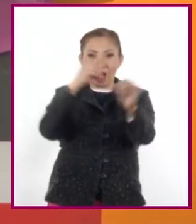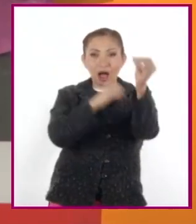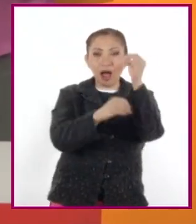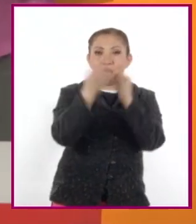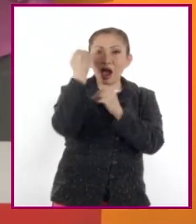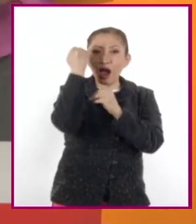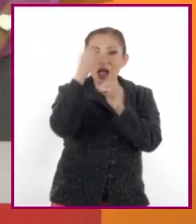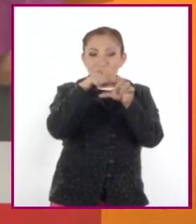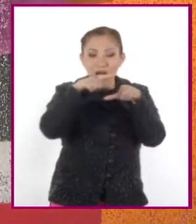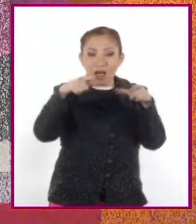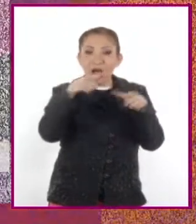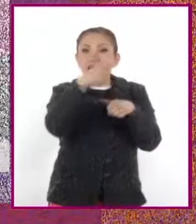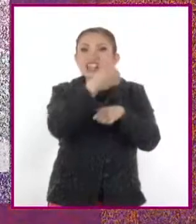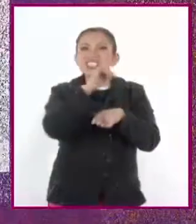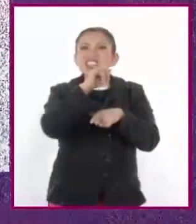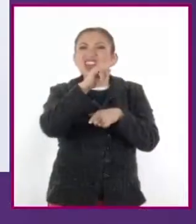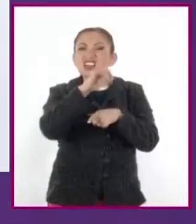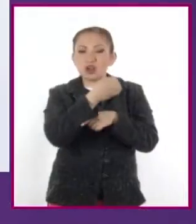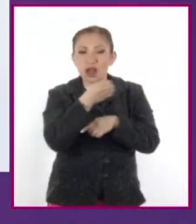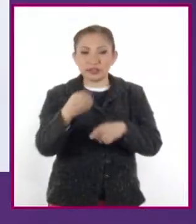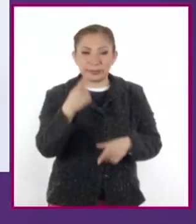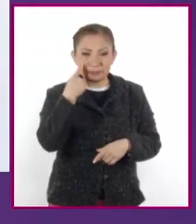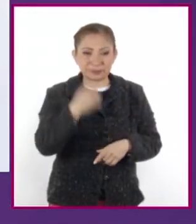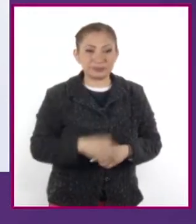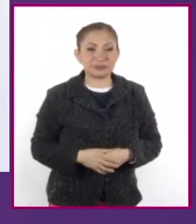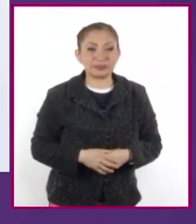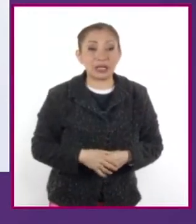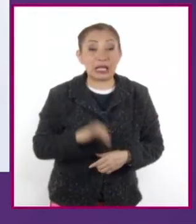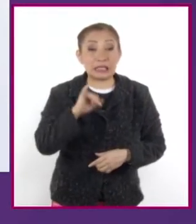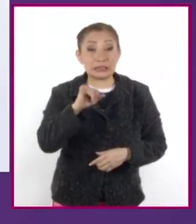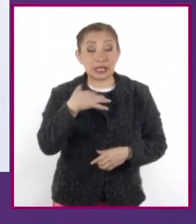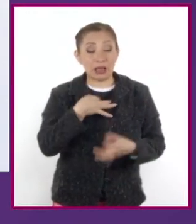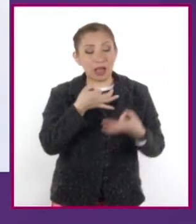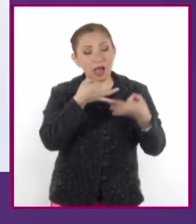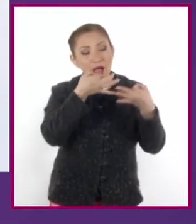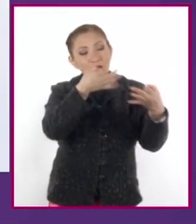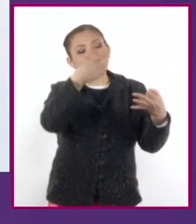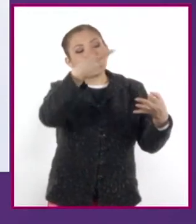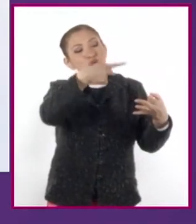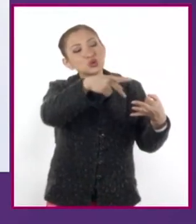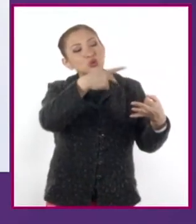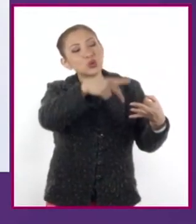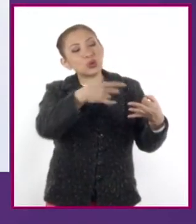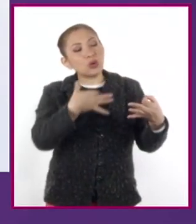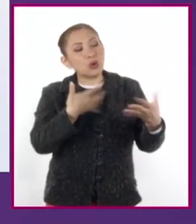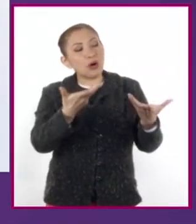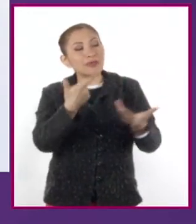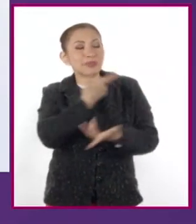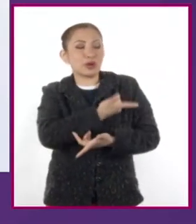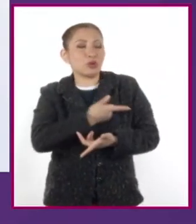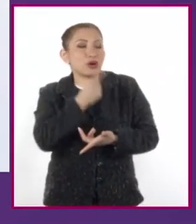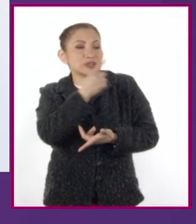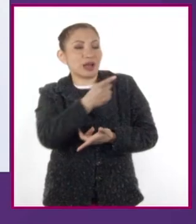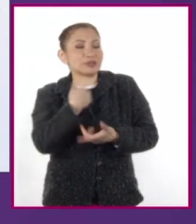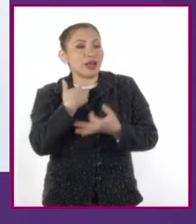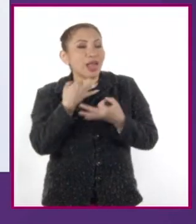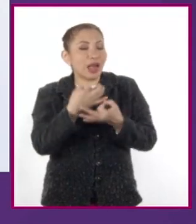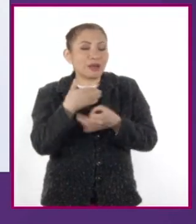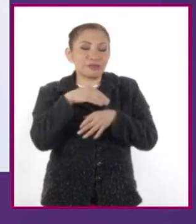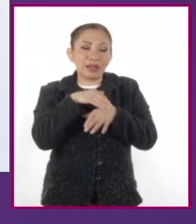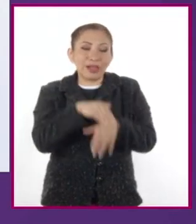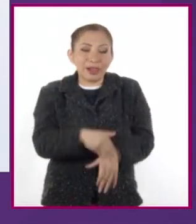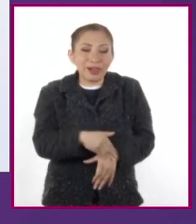la sintaxis de la oración? Si al imán de tus gracias atractivos sirve mi pecho de